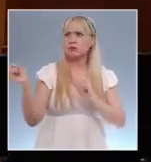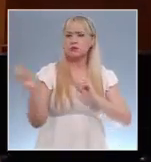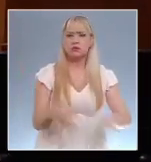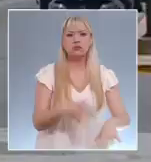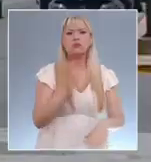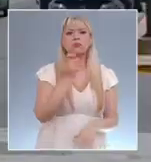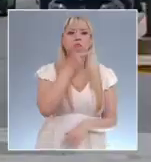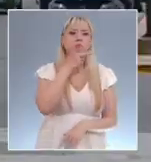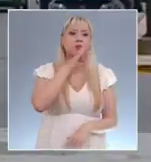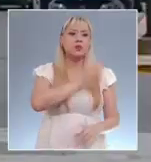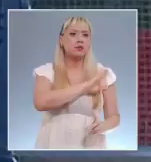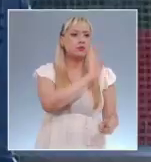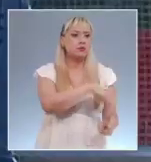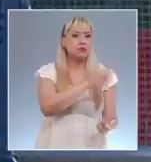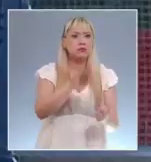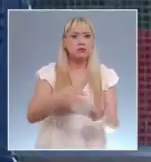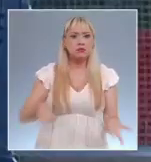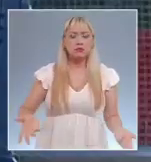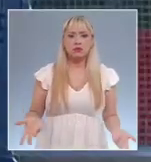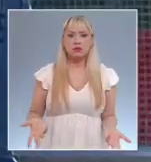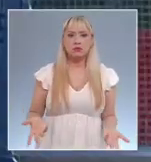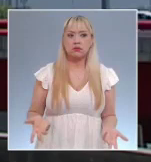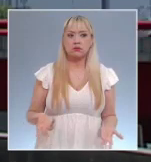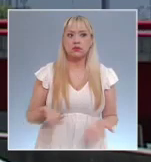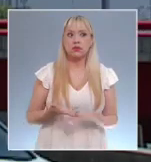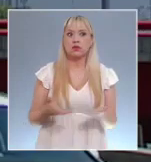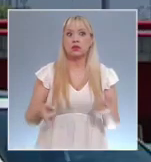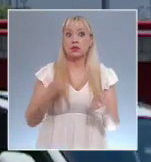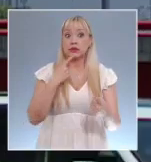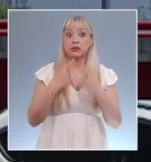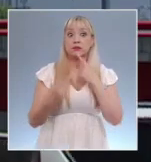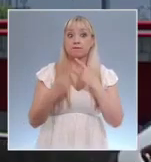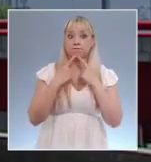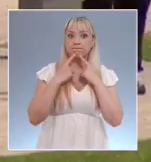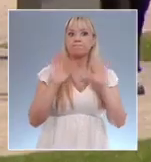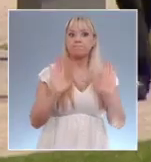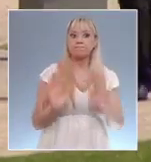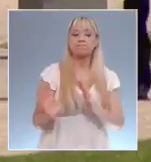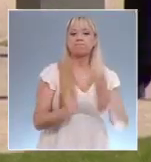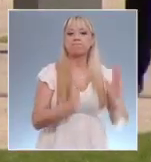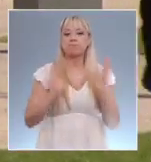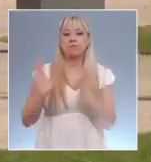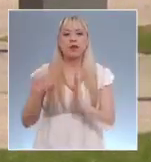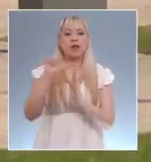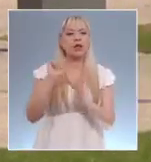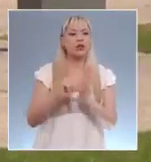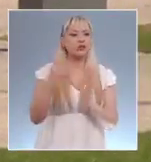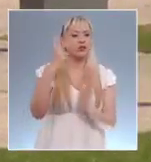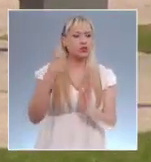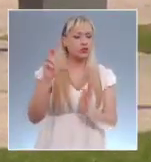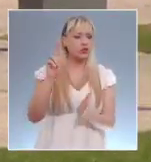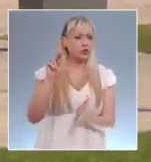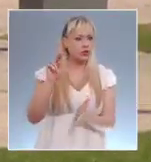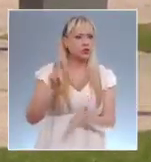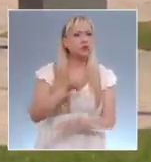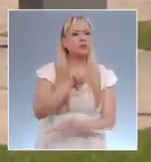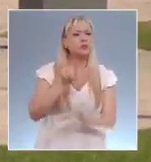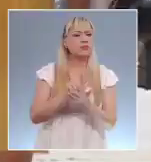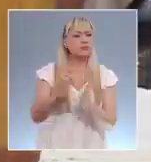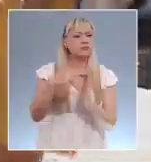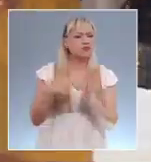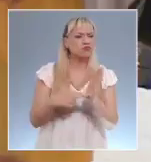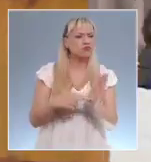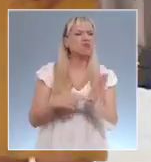analizaría la constitucionalidad del artículo 280 del Código Penal de Nuevo León, específicamente en la porción que establece la sanción de